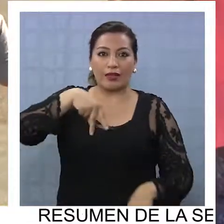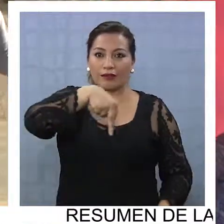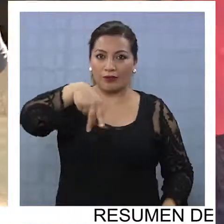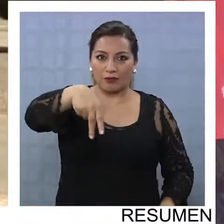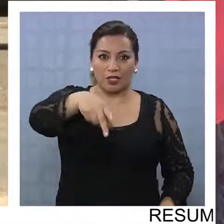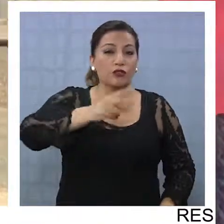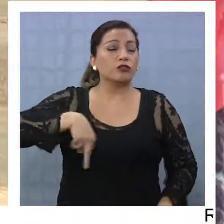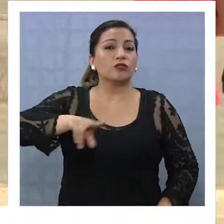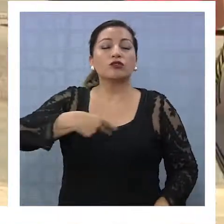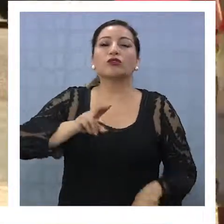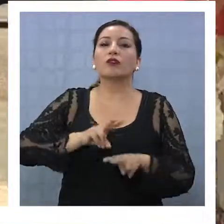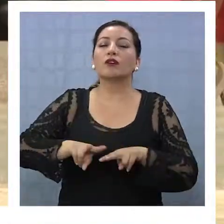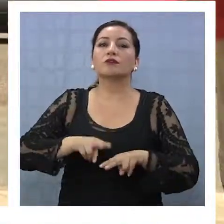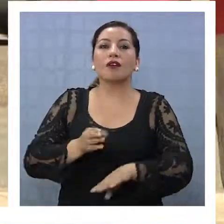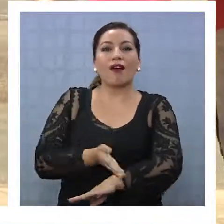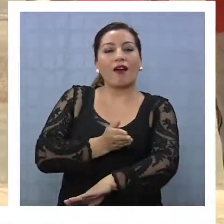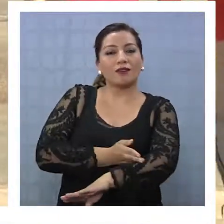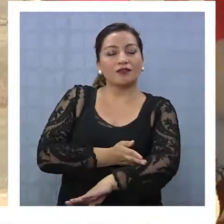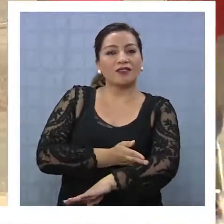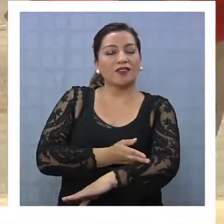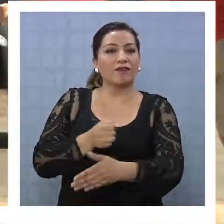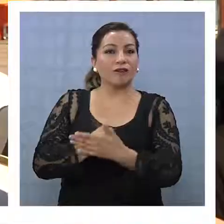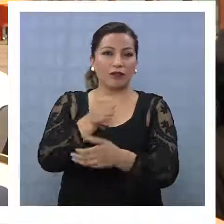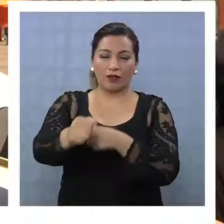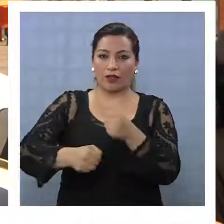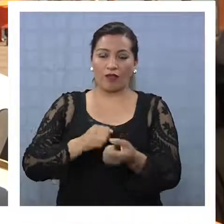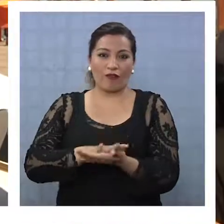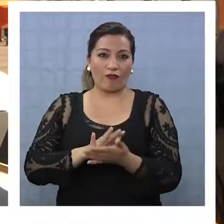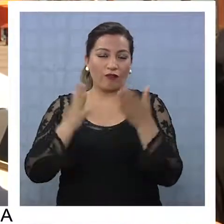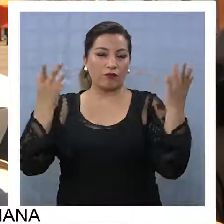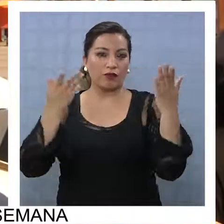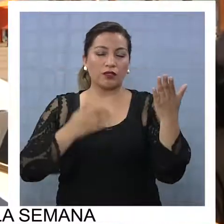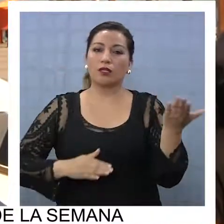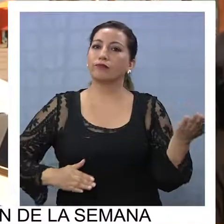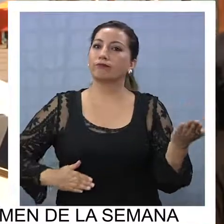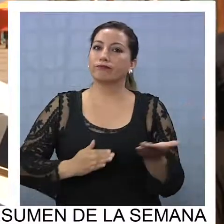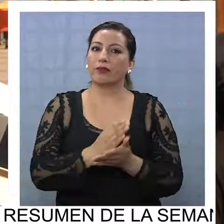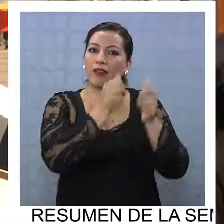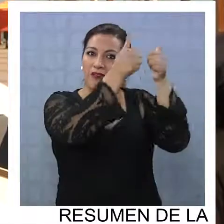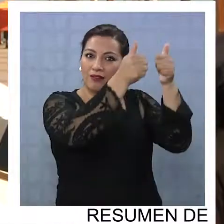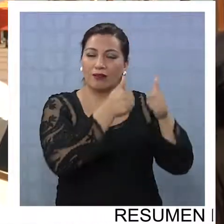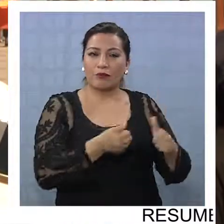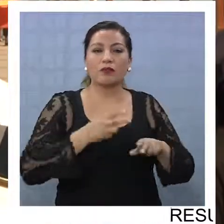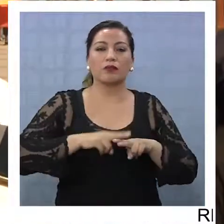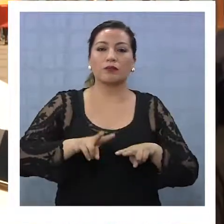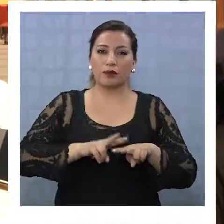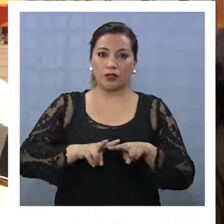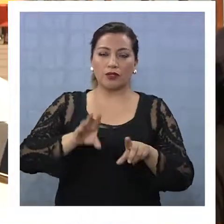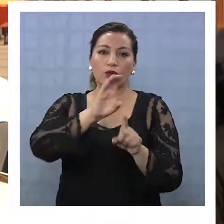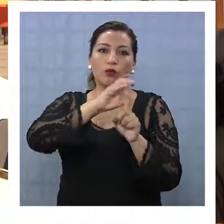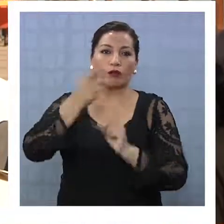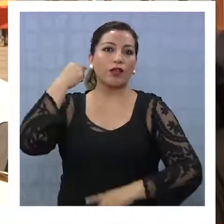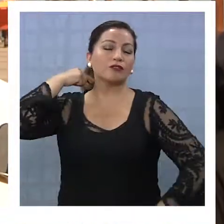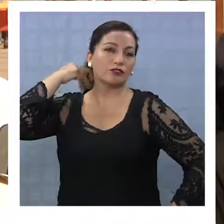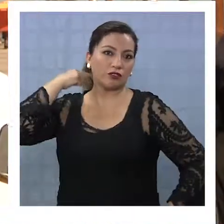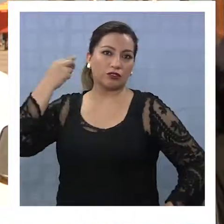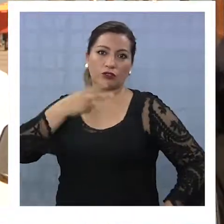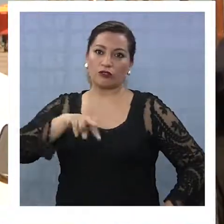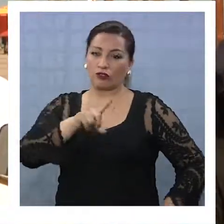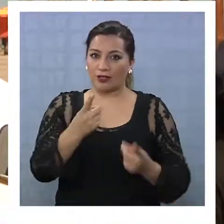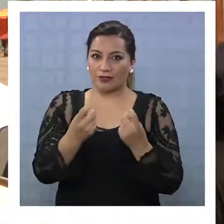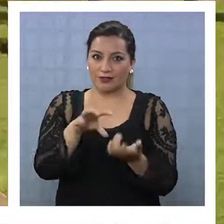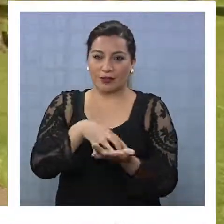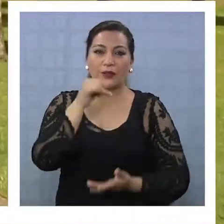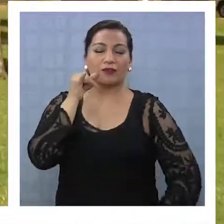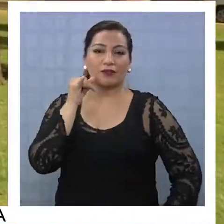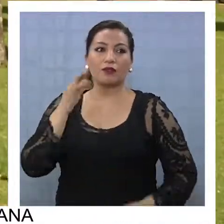peatones. Así que lo que estamos haciendo antes de la fiesta de final de año es lanzar esta campaña para generar la cultura de seguridad que